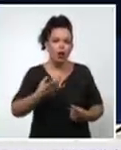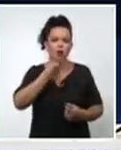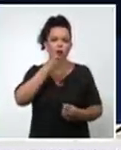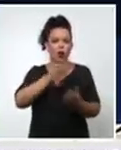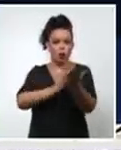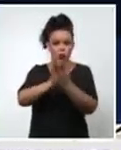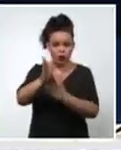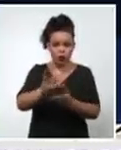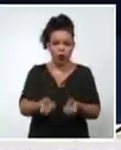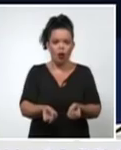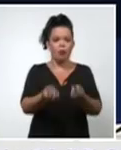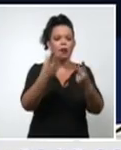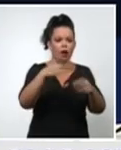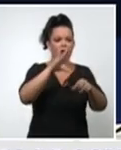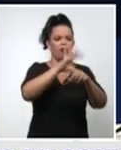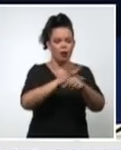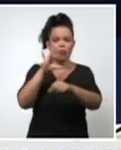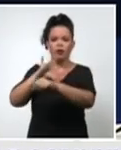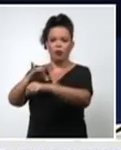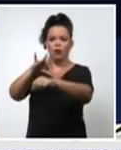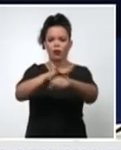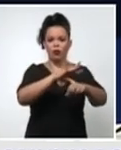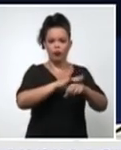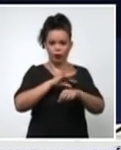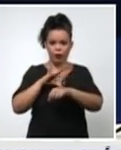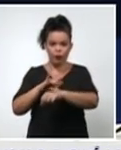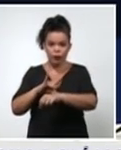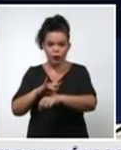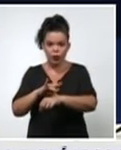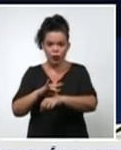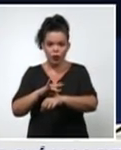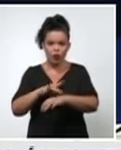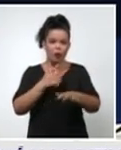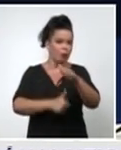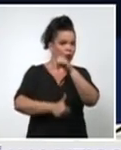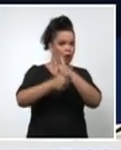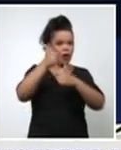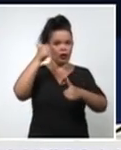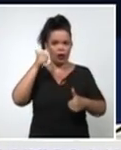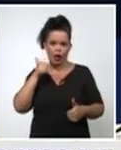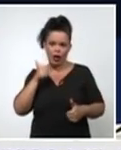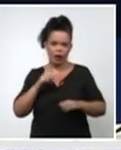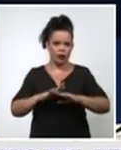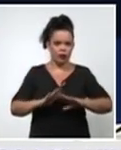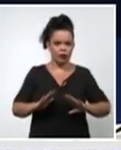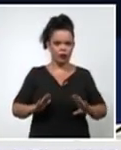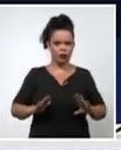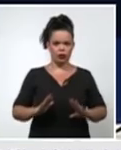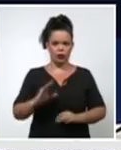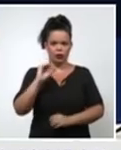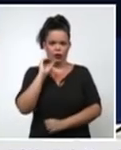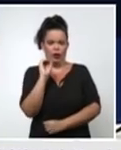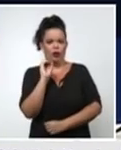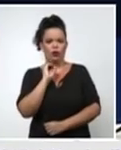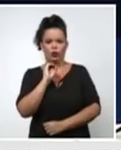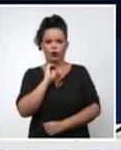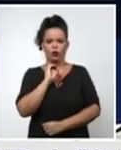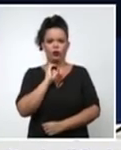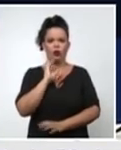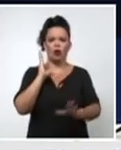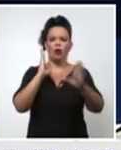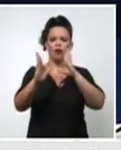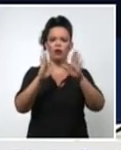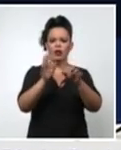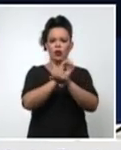organización. Sin tener en cuenta, fíjense, cuando uno ve el análisis o cuando uno analiza con